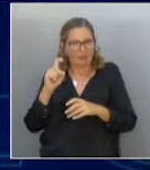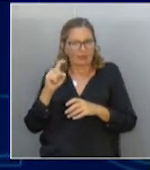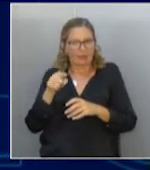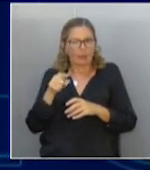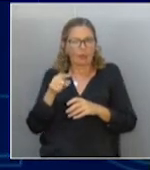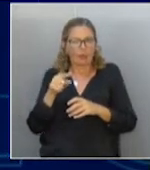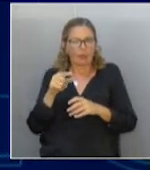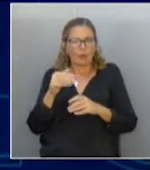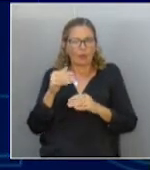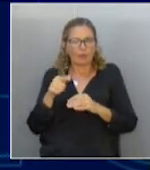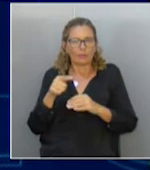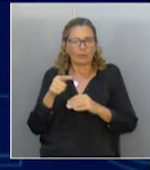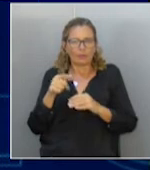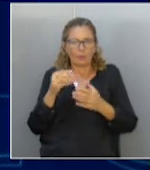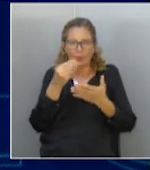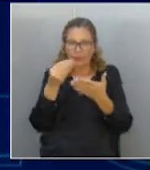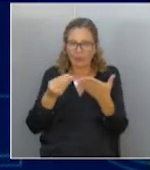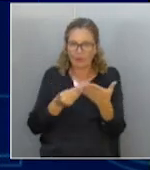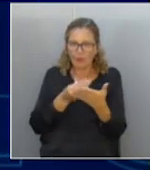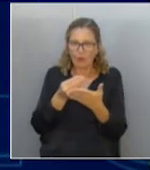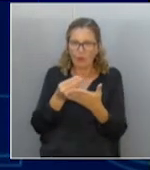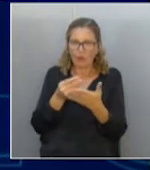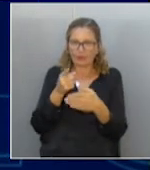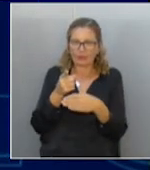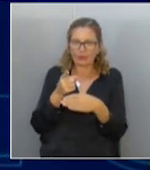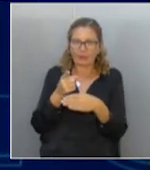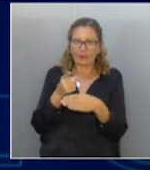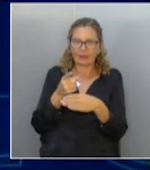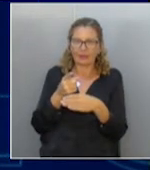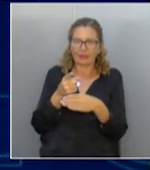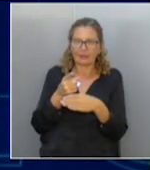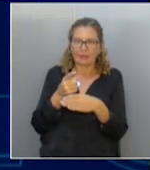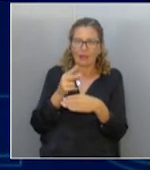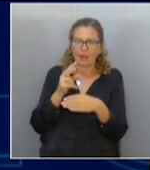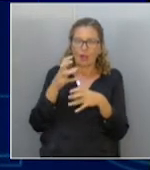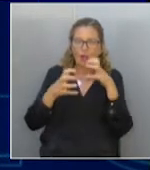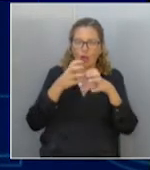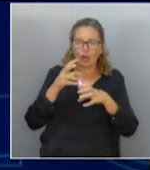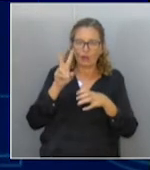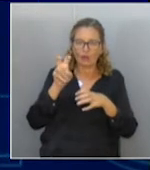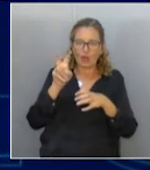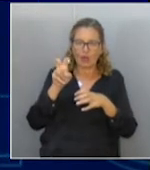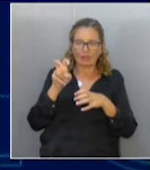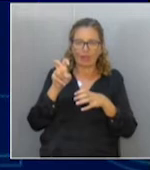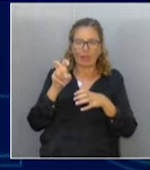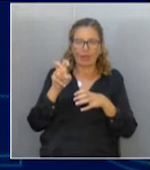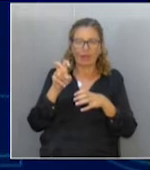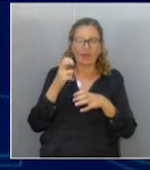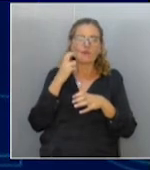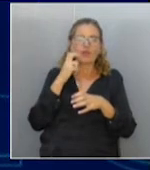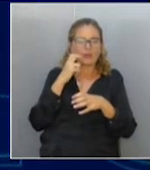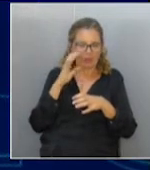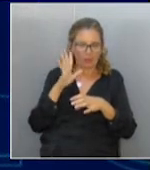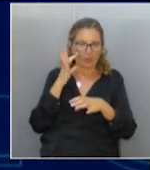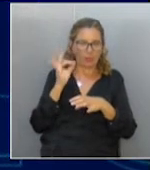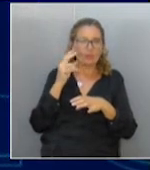para ordenar un poco, el diseño de ella es el de el violeta, digamos, en que están las dos mujeres y una